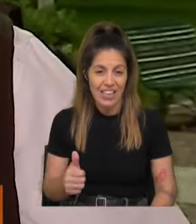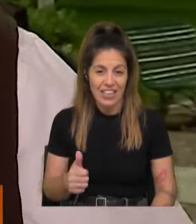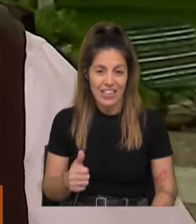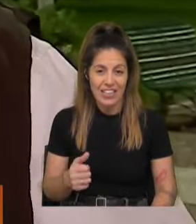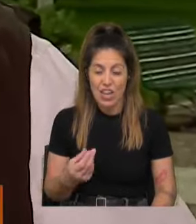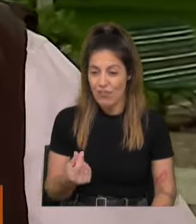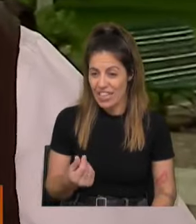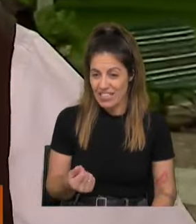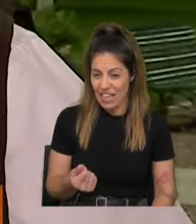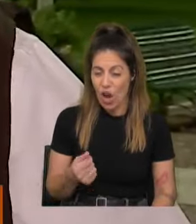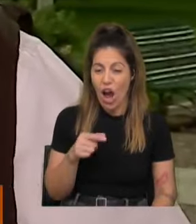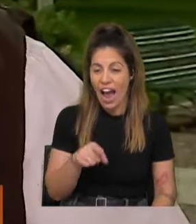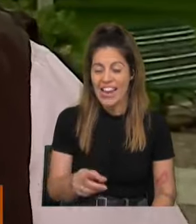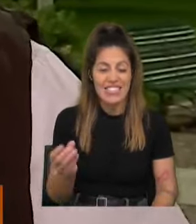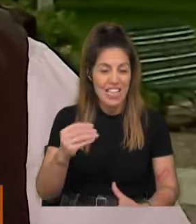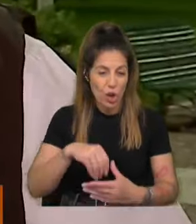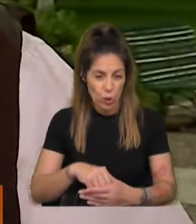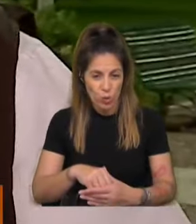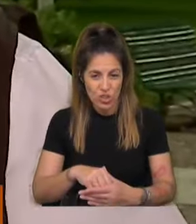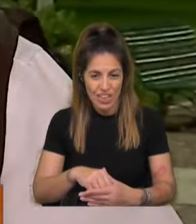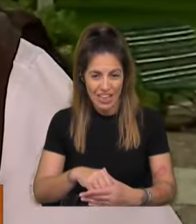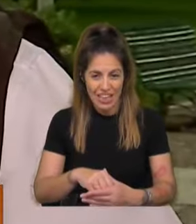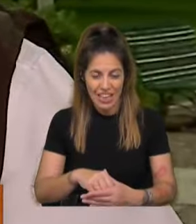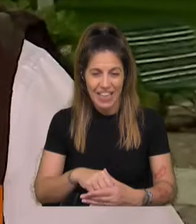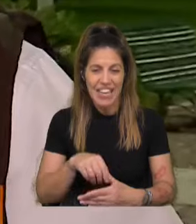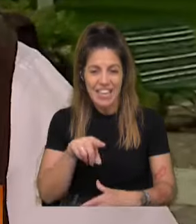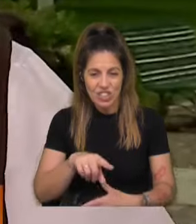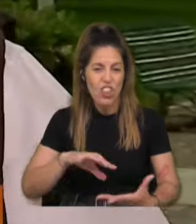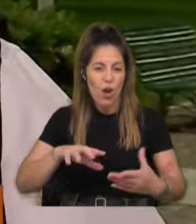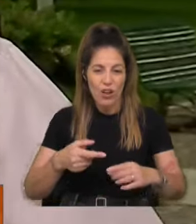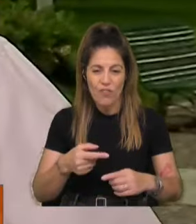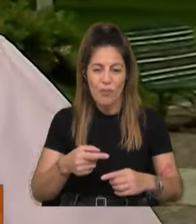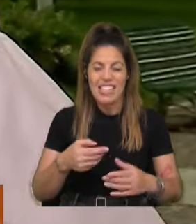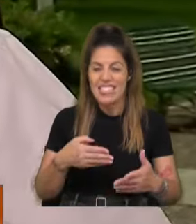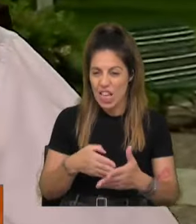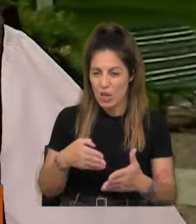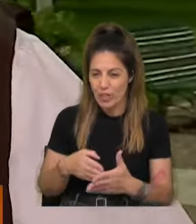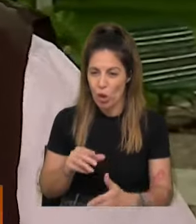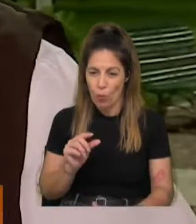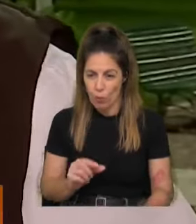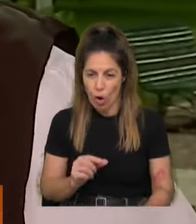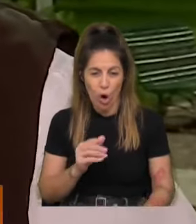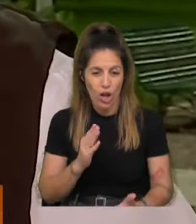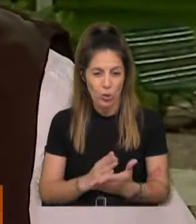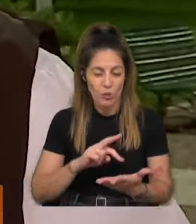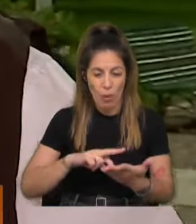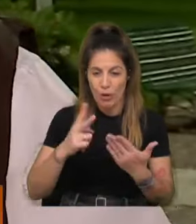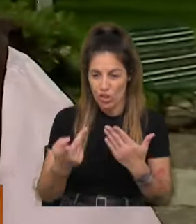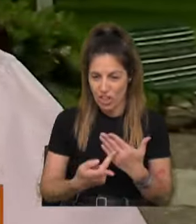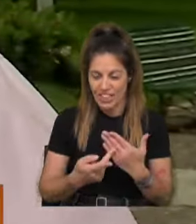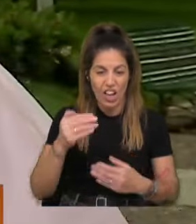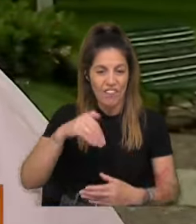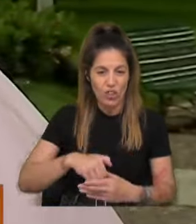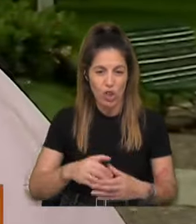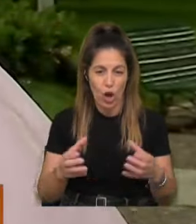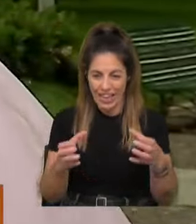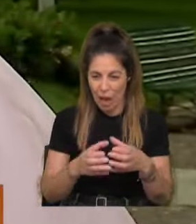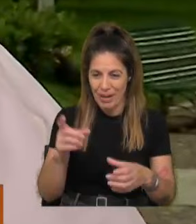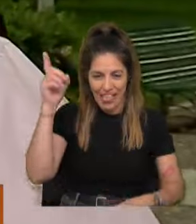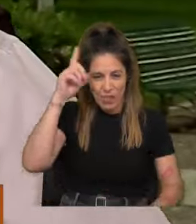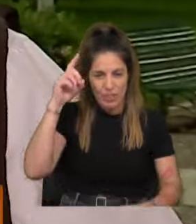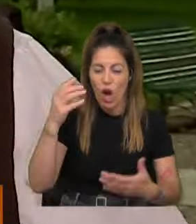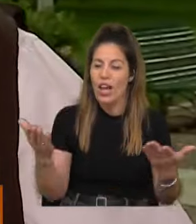financieros ahí también se incluyen la financiera Que bueno que eso de alguna forma se limitó un poco en el último proyecto de usura que votamos en cámara de diputados que